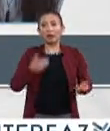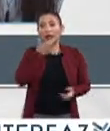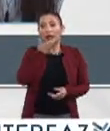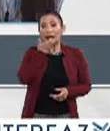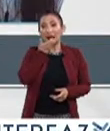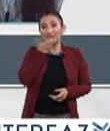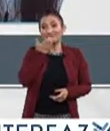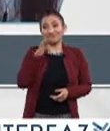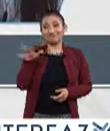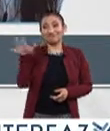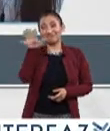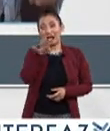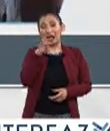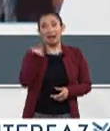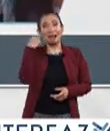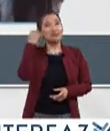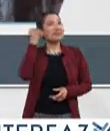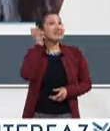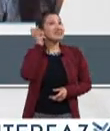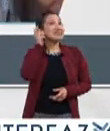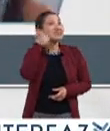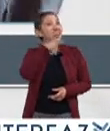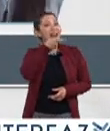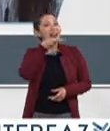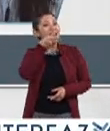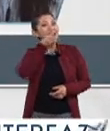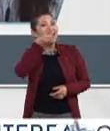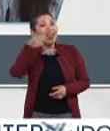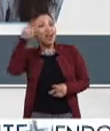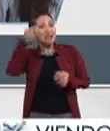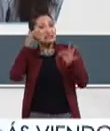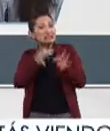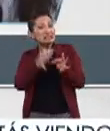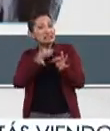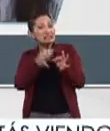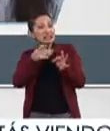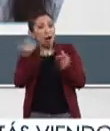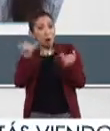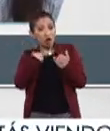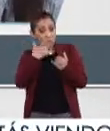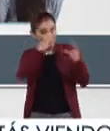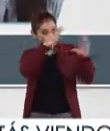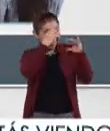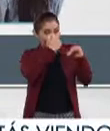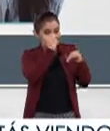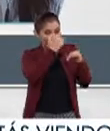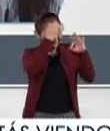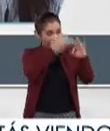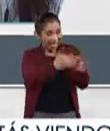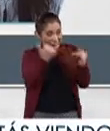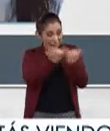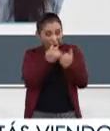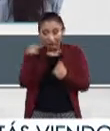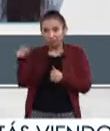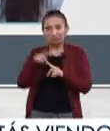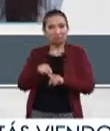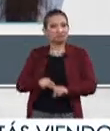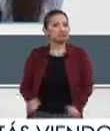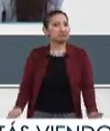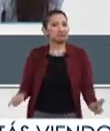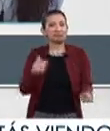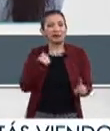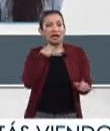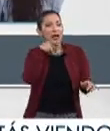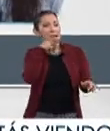Adaptarme al acento, a que no todo es como de lo que te enseñan en la escuela, que esto se conjuga